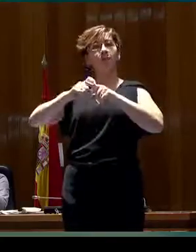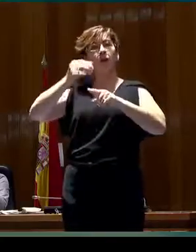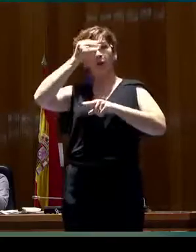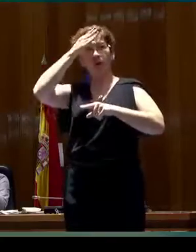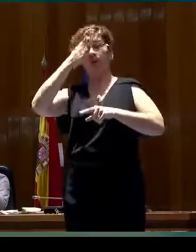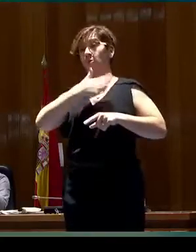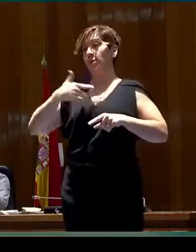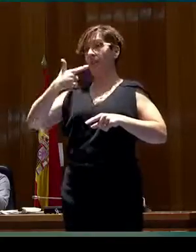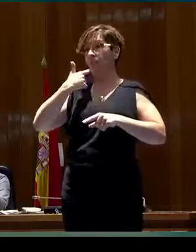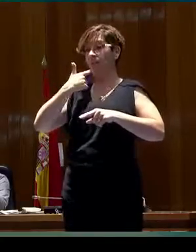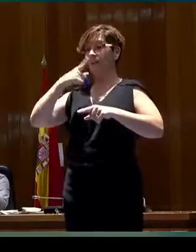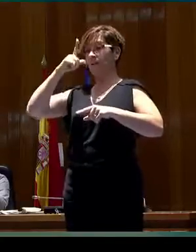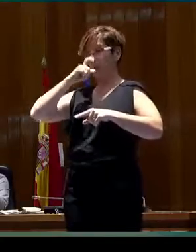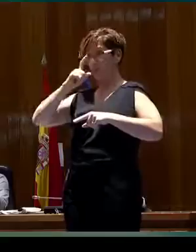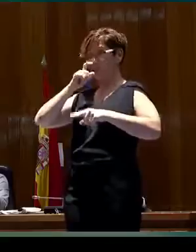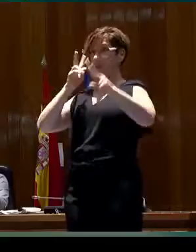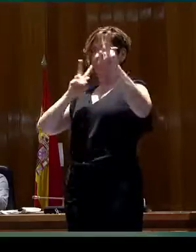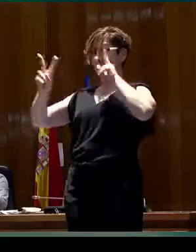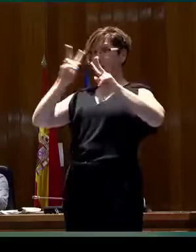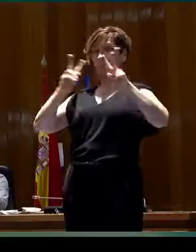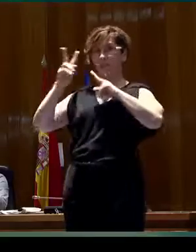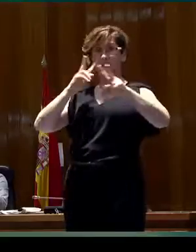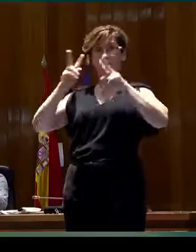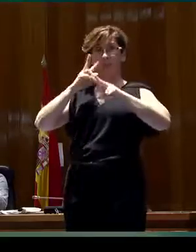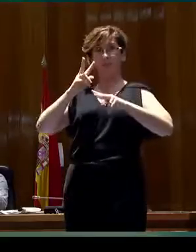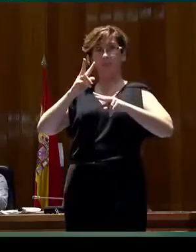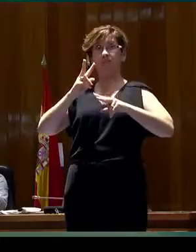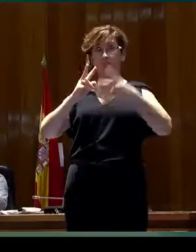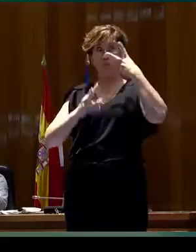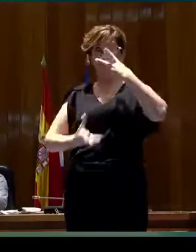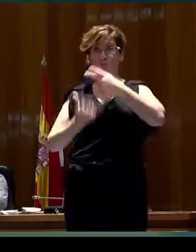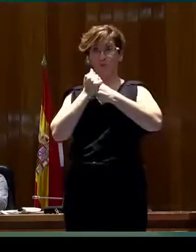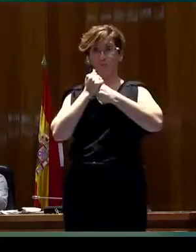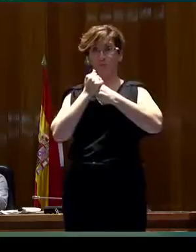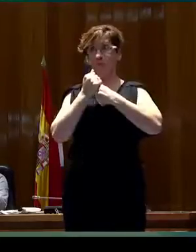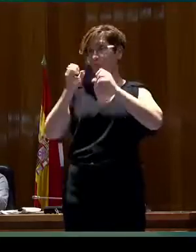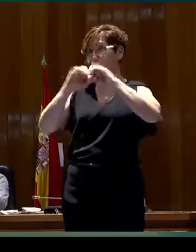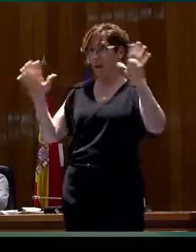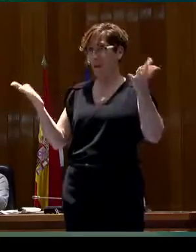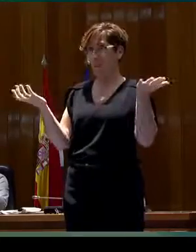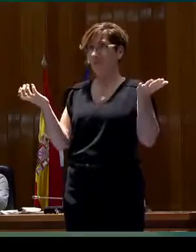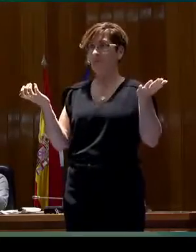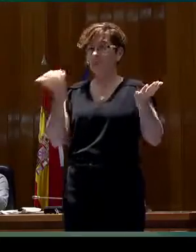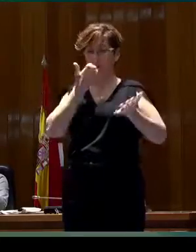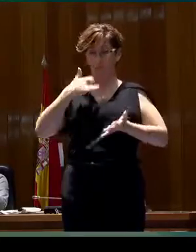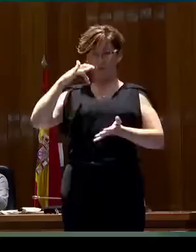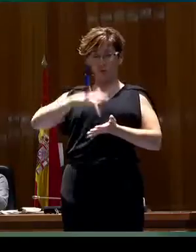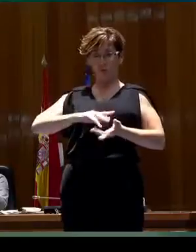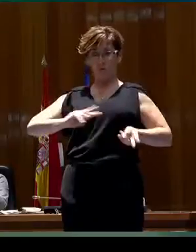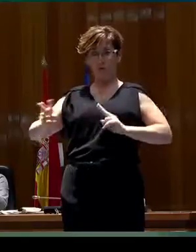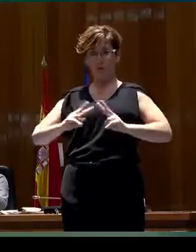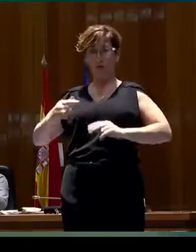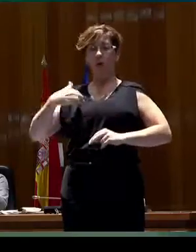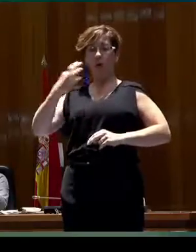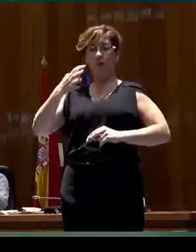la memoria visuales. Es evidente que a la hora de interpretar tenemos que poner en práctica la atención y la